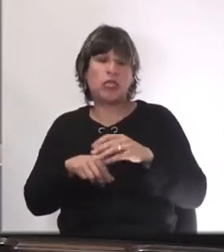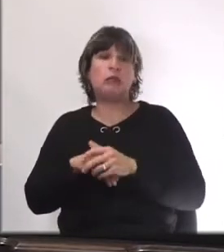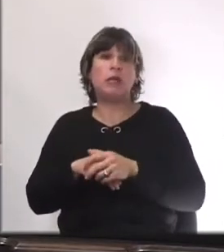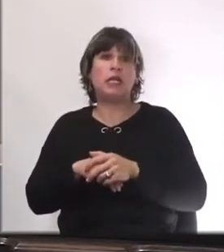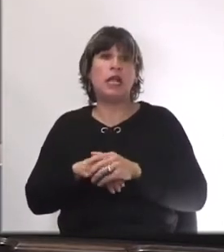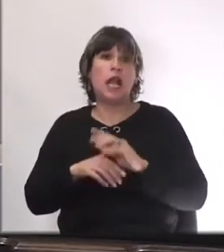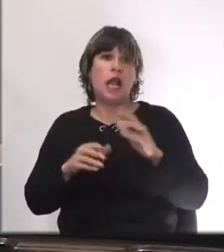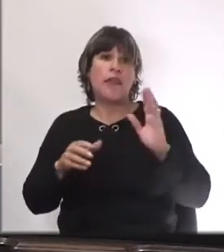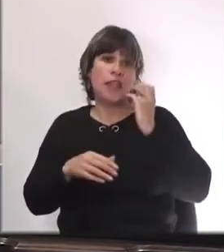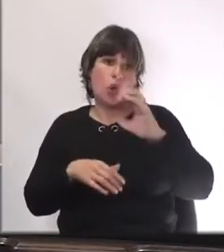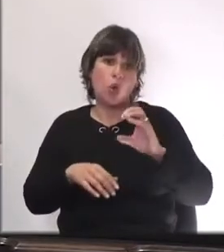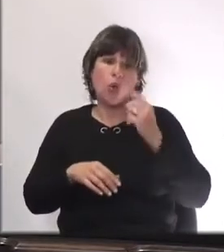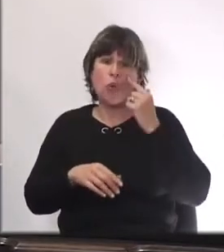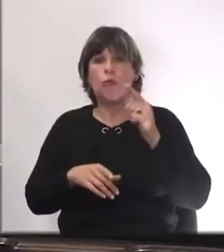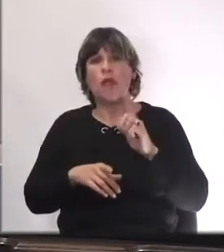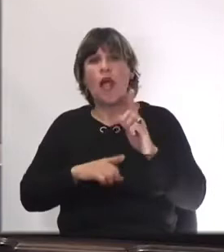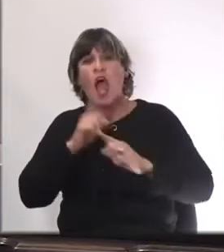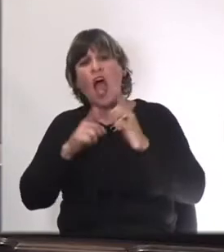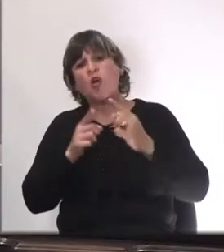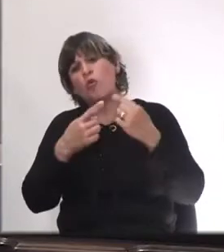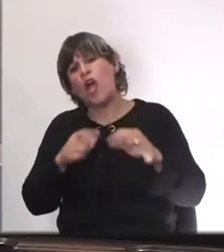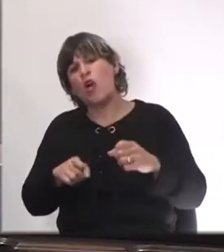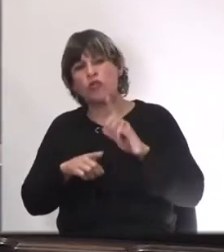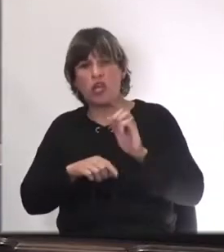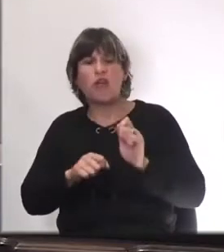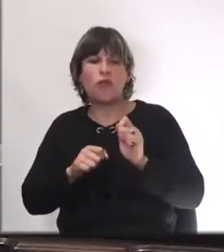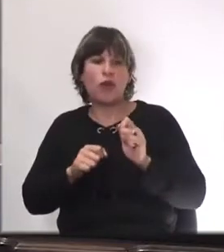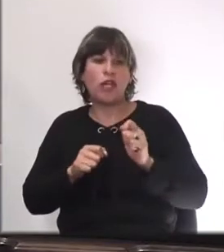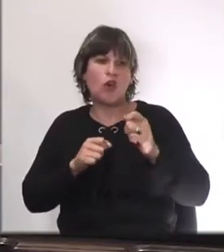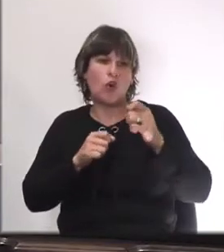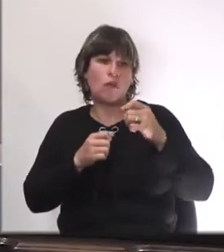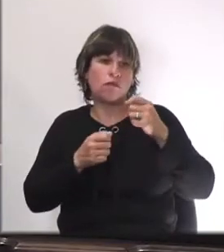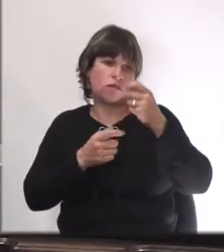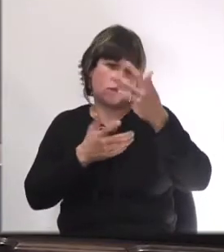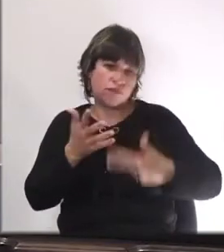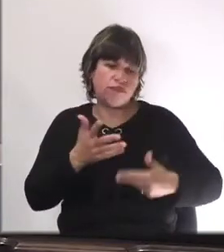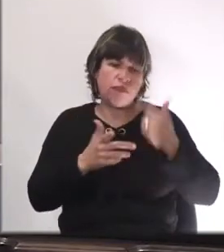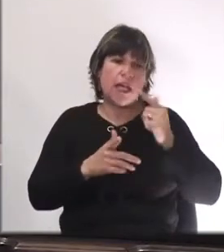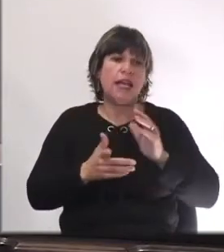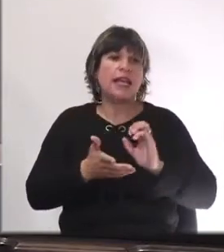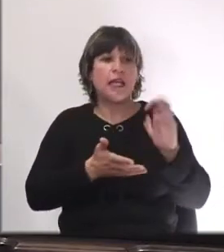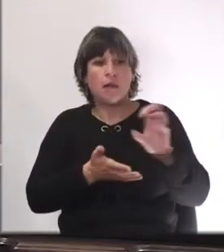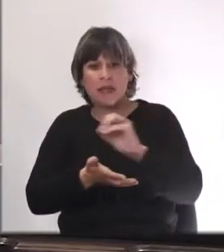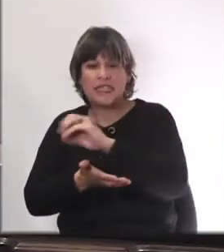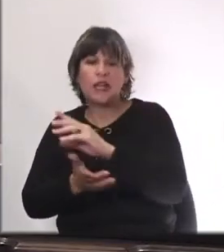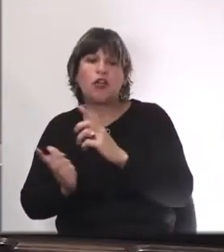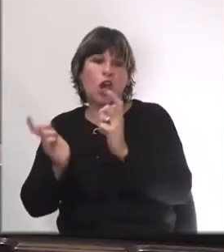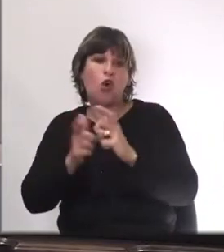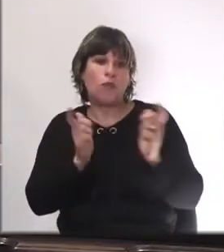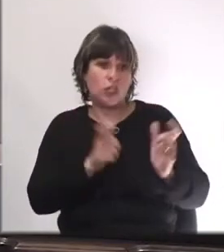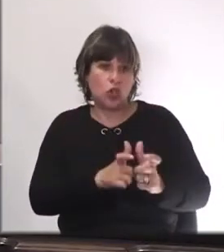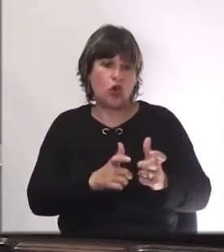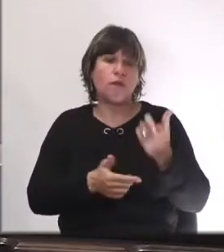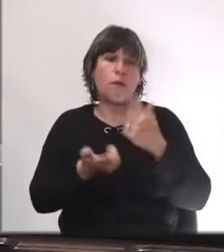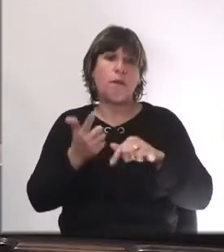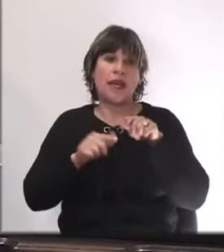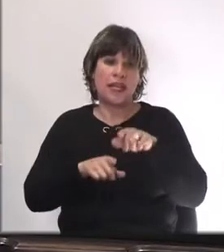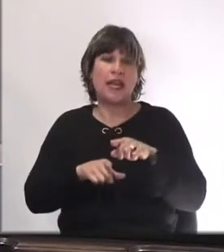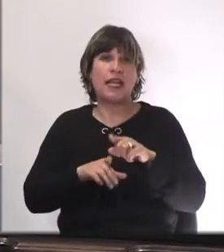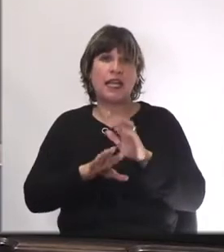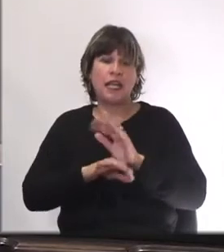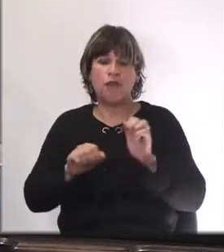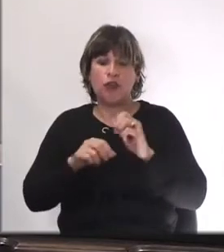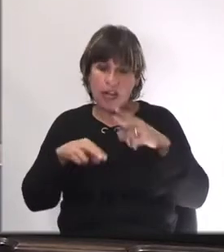algunas otras cosas que fueron desglosadas y pasadas a comisión para que sean analizadas con